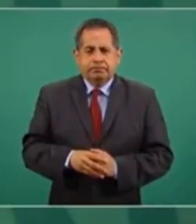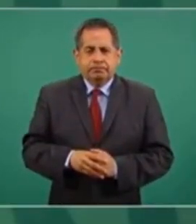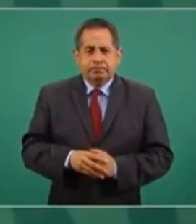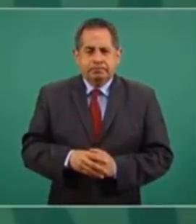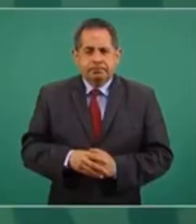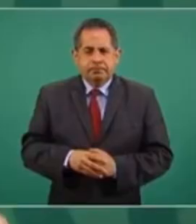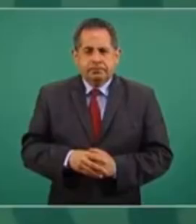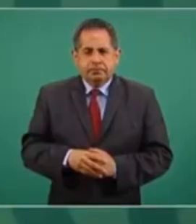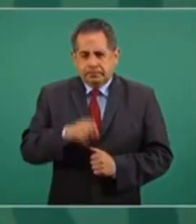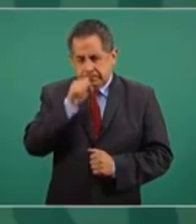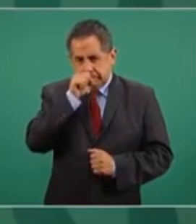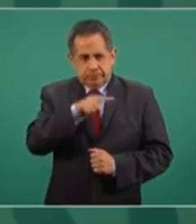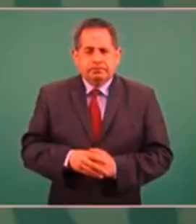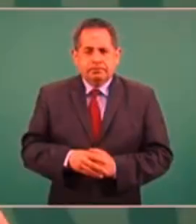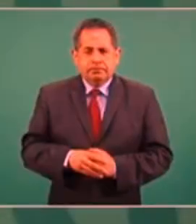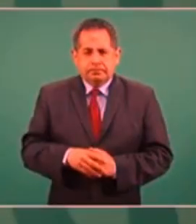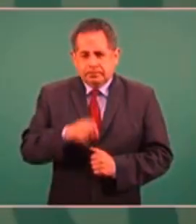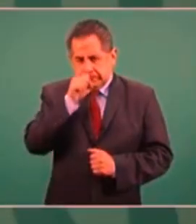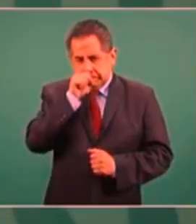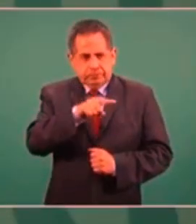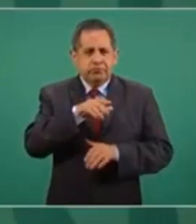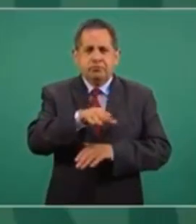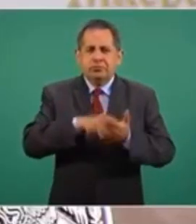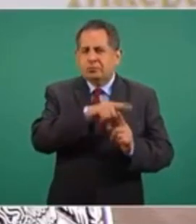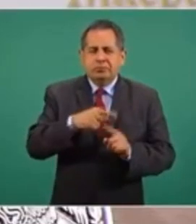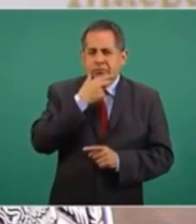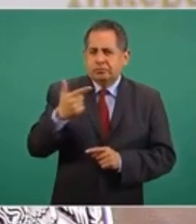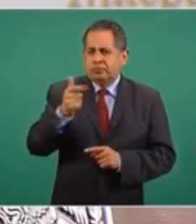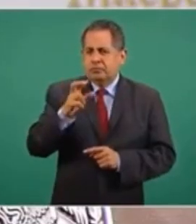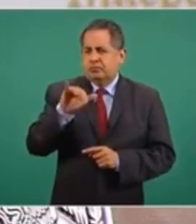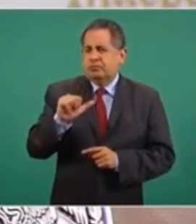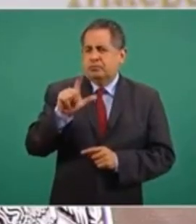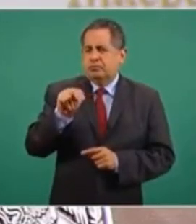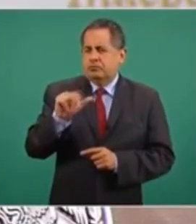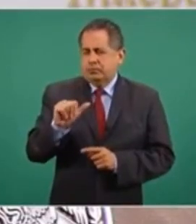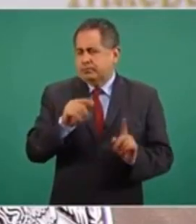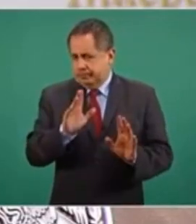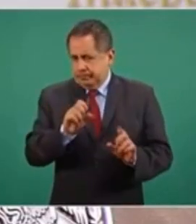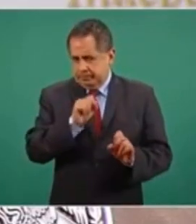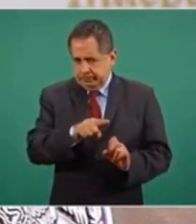la situación del señor García Luna. Señor García Luna. Pero